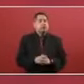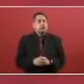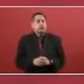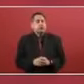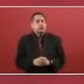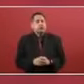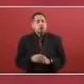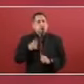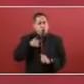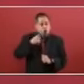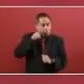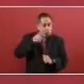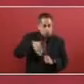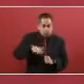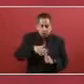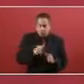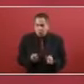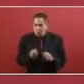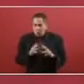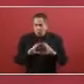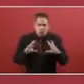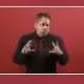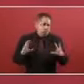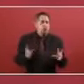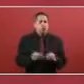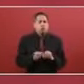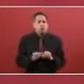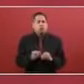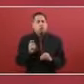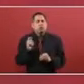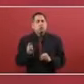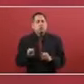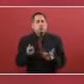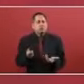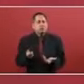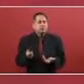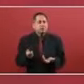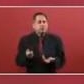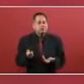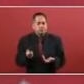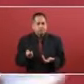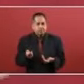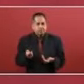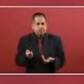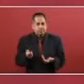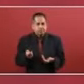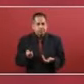tratar de buscar cuánto se